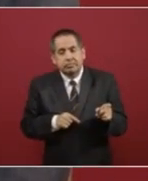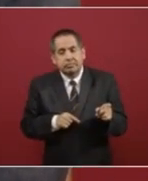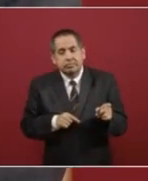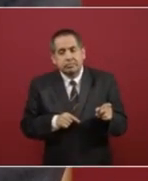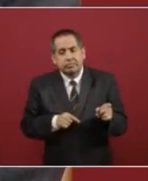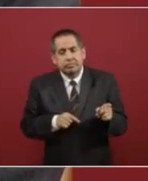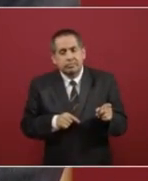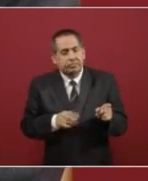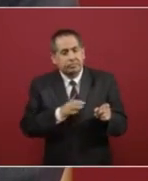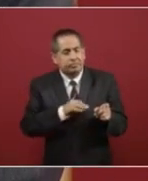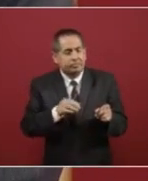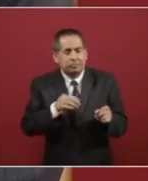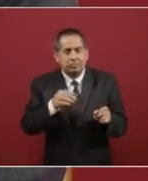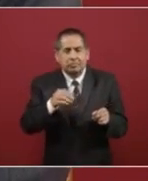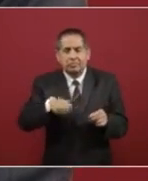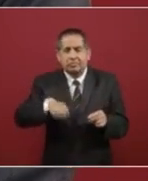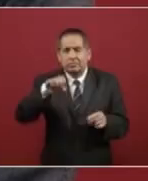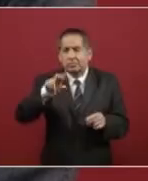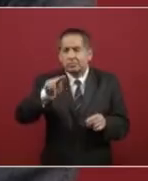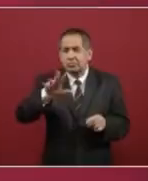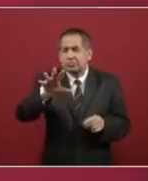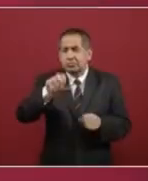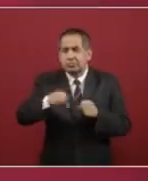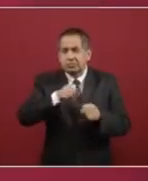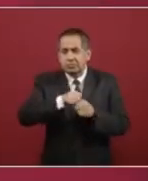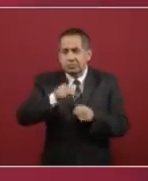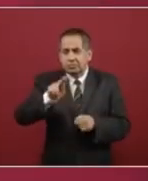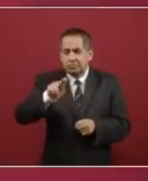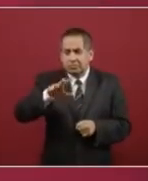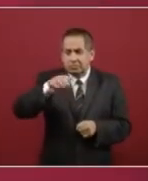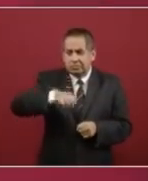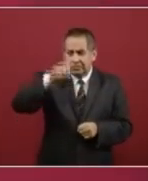pues como 85 años.